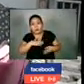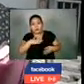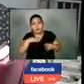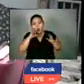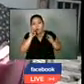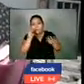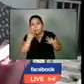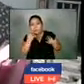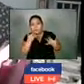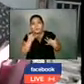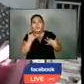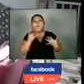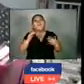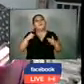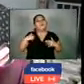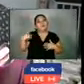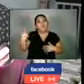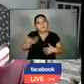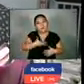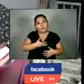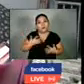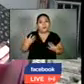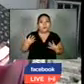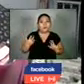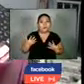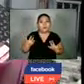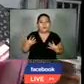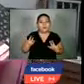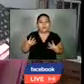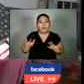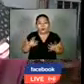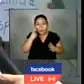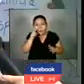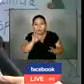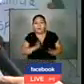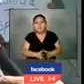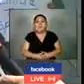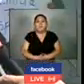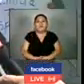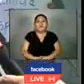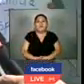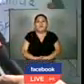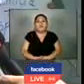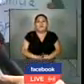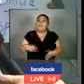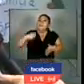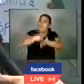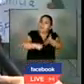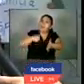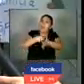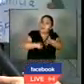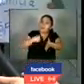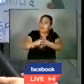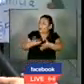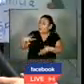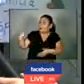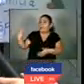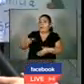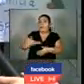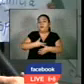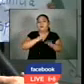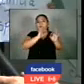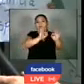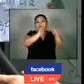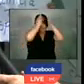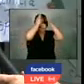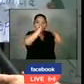reservó, entonces vamos a esperar que recurran a esta resolución. Nosotras vamos a insistir en que la Fiscalía renuncie a